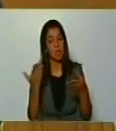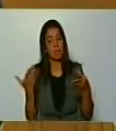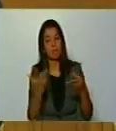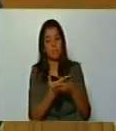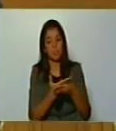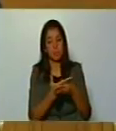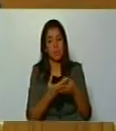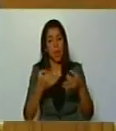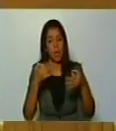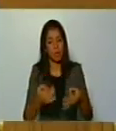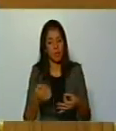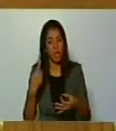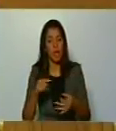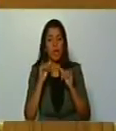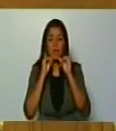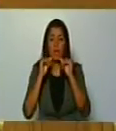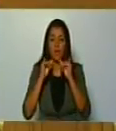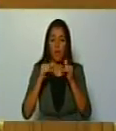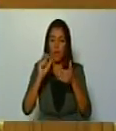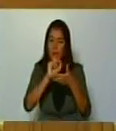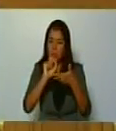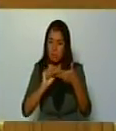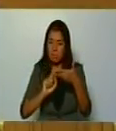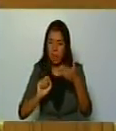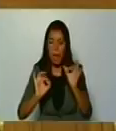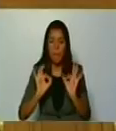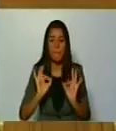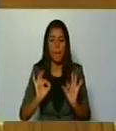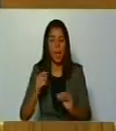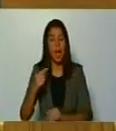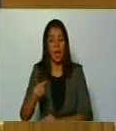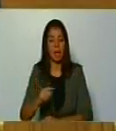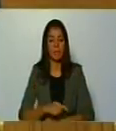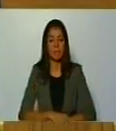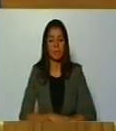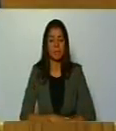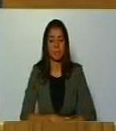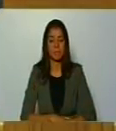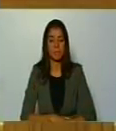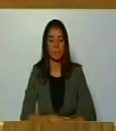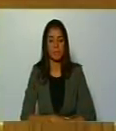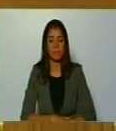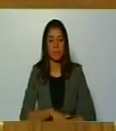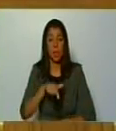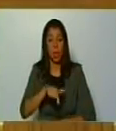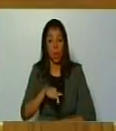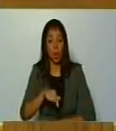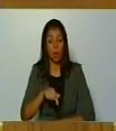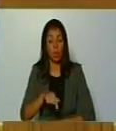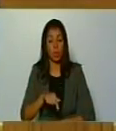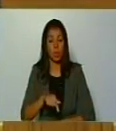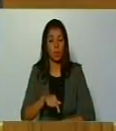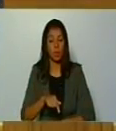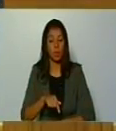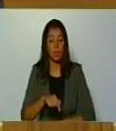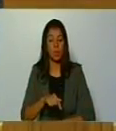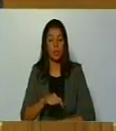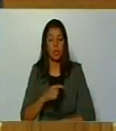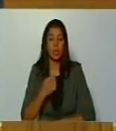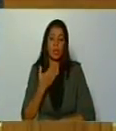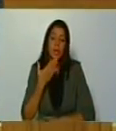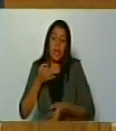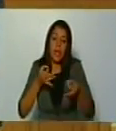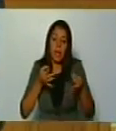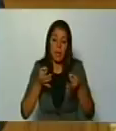incluso informes especiales. Pero yo voy a permitirme, porque se me ha dicho que debo ser breve, al